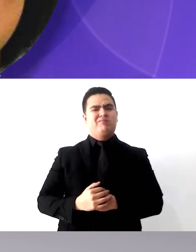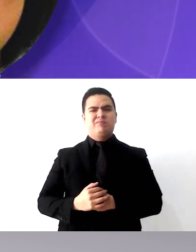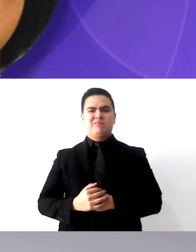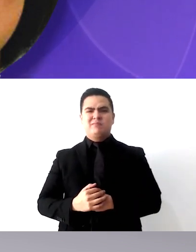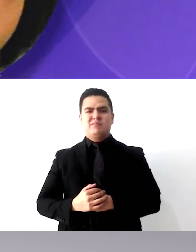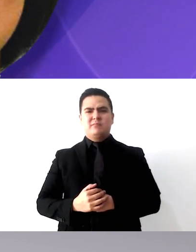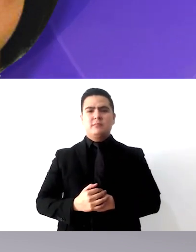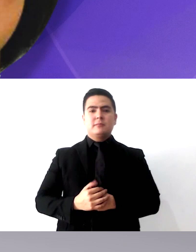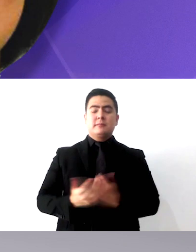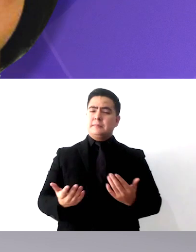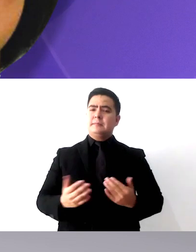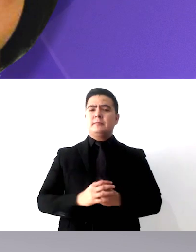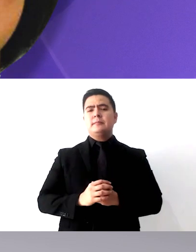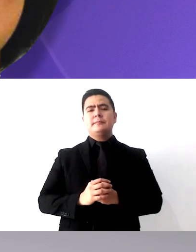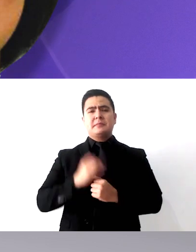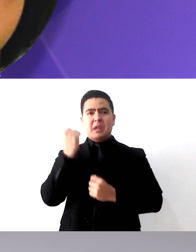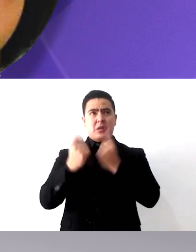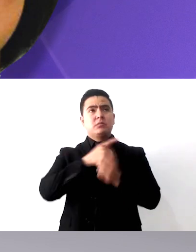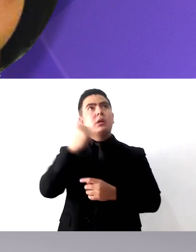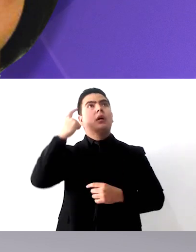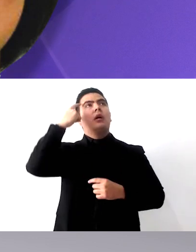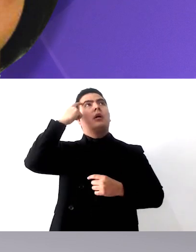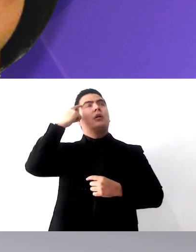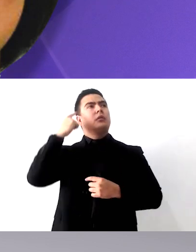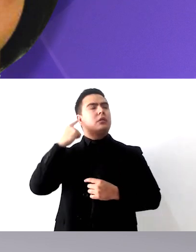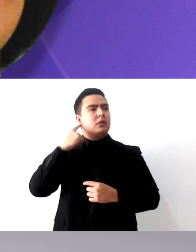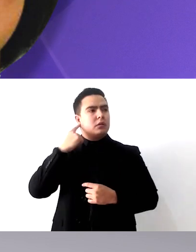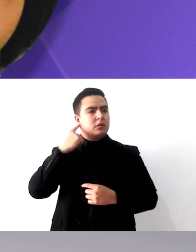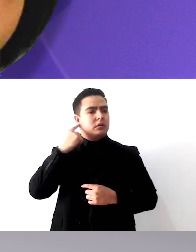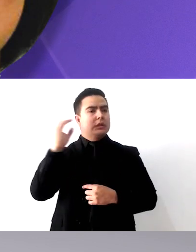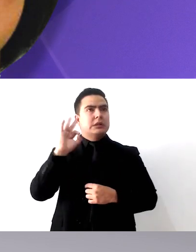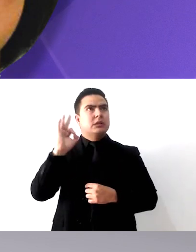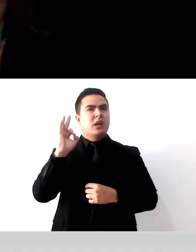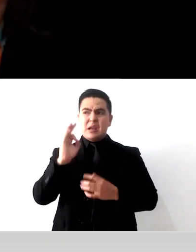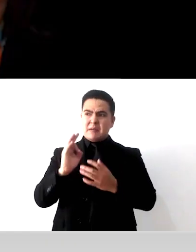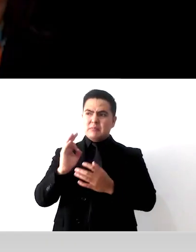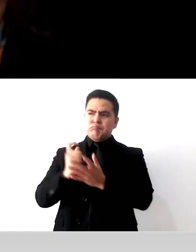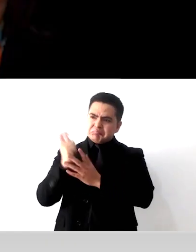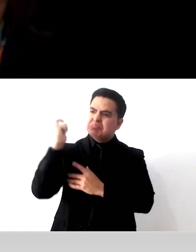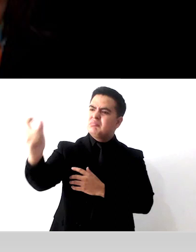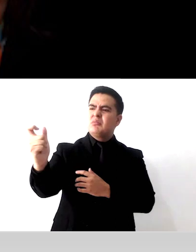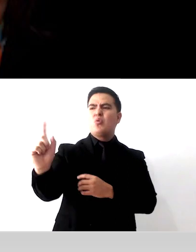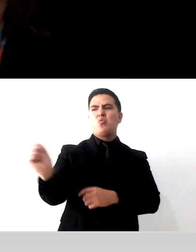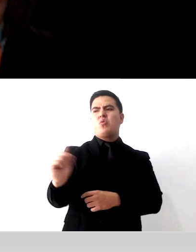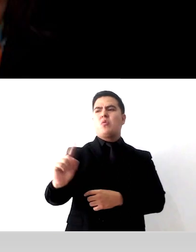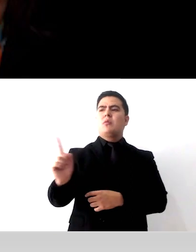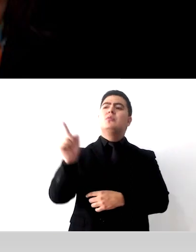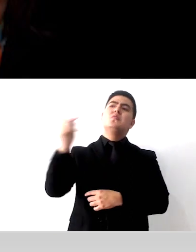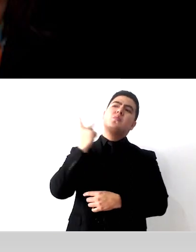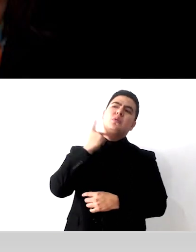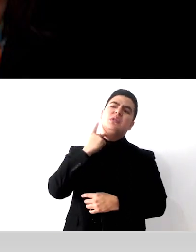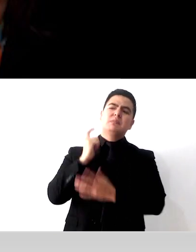que nos está escuchando, el no darles dinero para sus campañas. Hay una